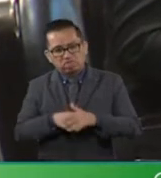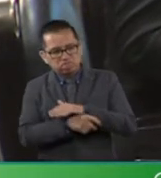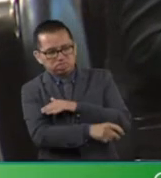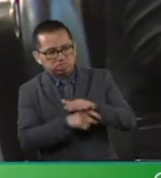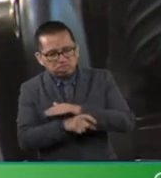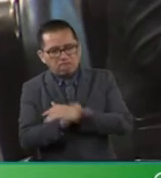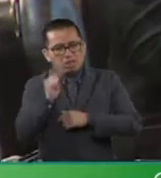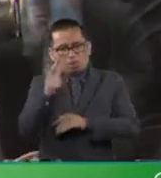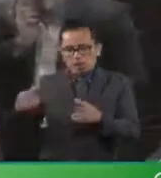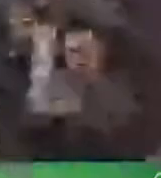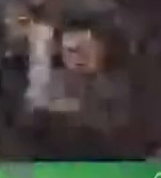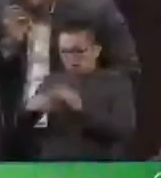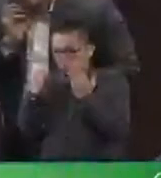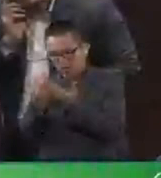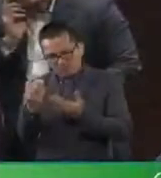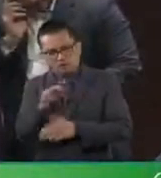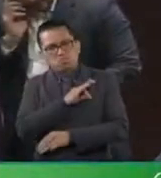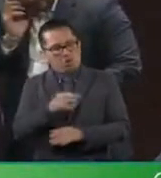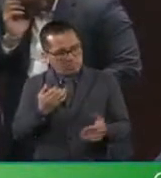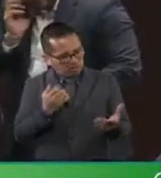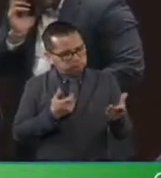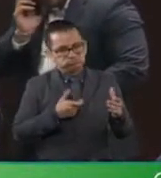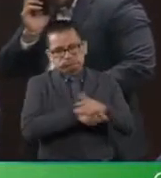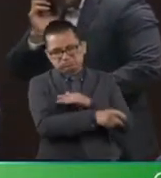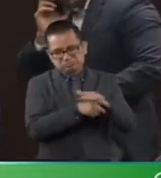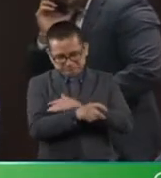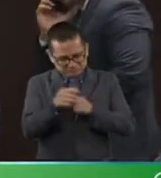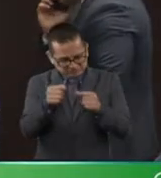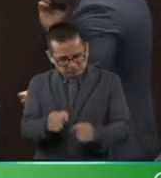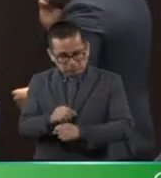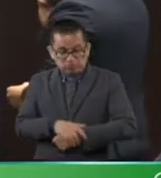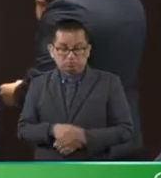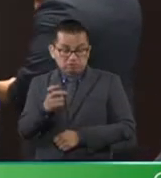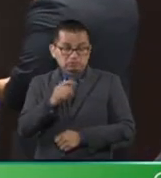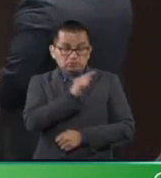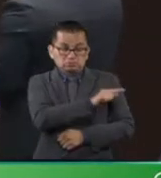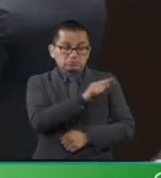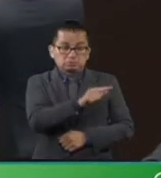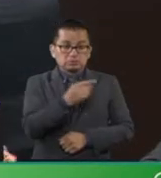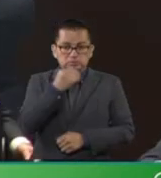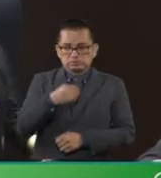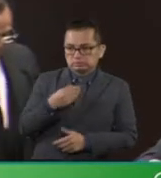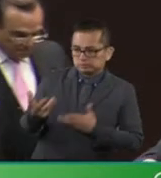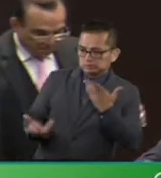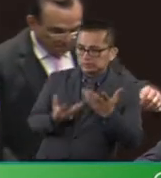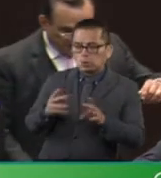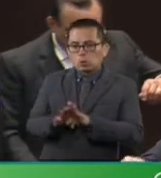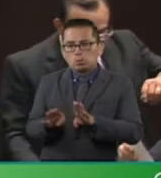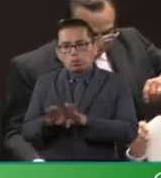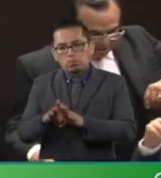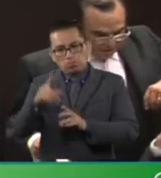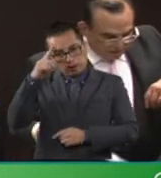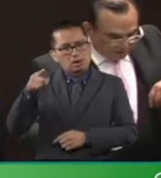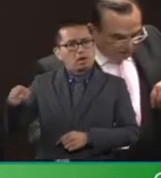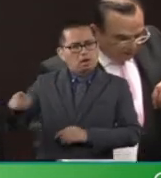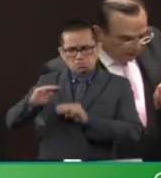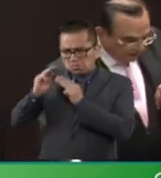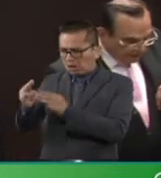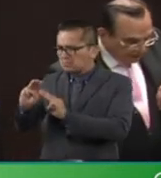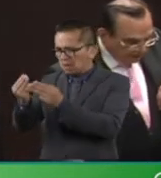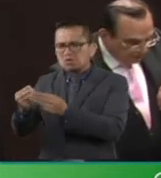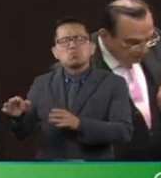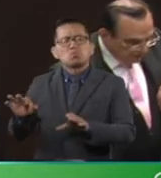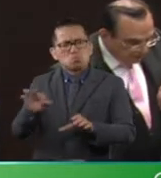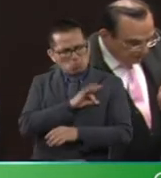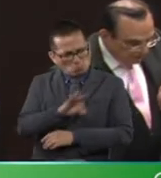grupos ilegales a eso los estamos orillando los estamos dejando a Merced de cualquier grupo interesado en manejar